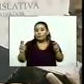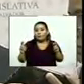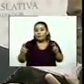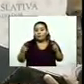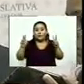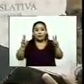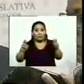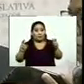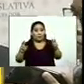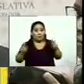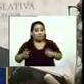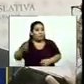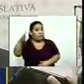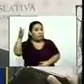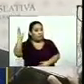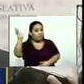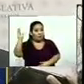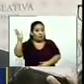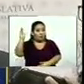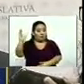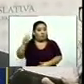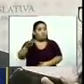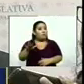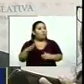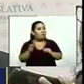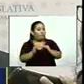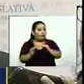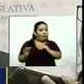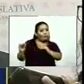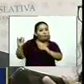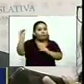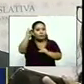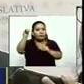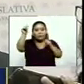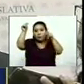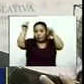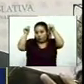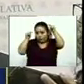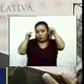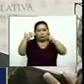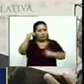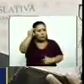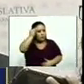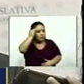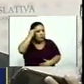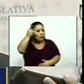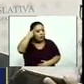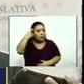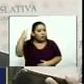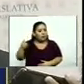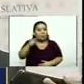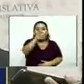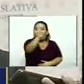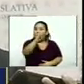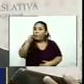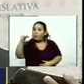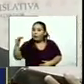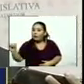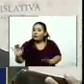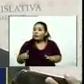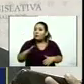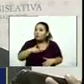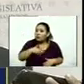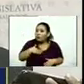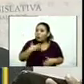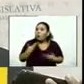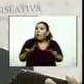un foro de la calidad de las Naciones Unidas, recordemos que ahí los países se caracterizan por sus